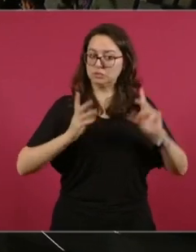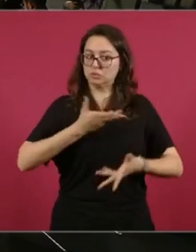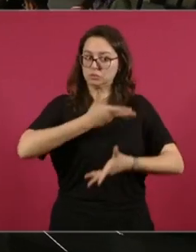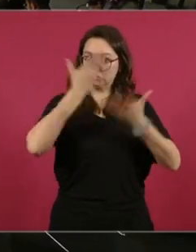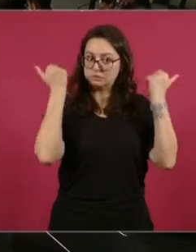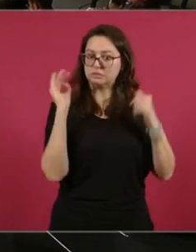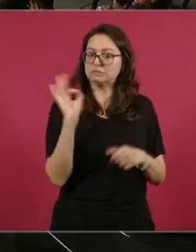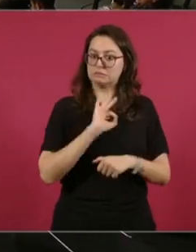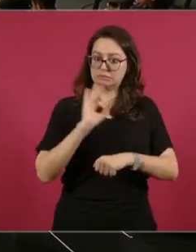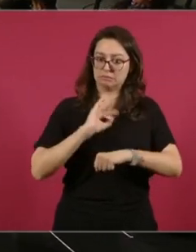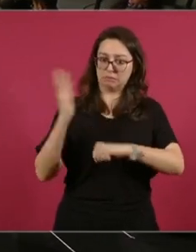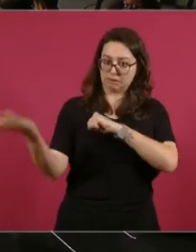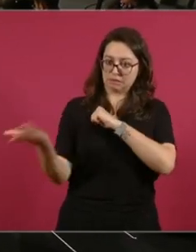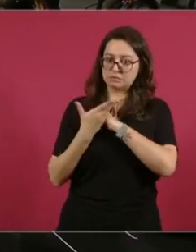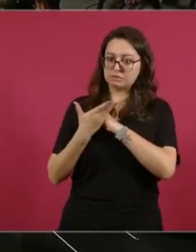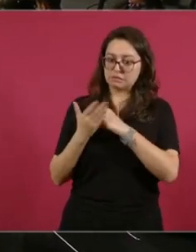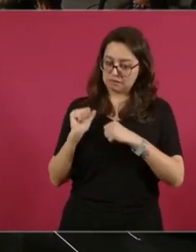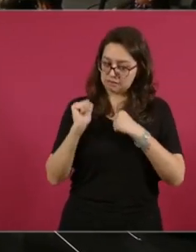cepillar.